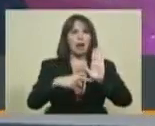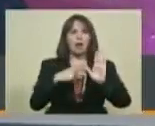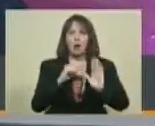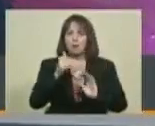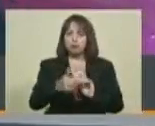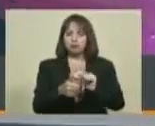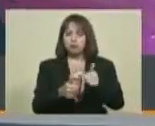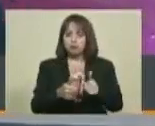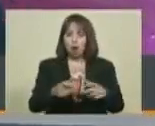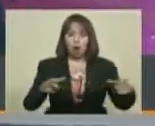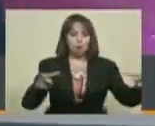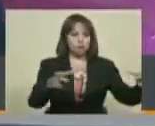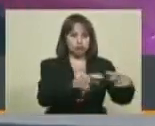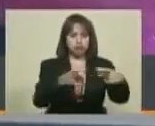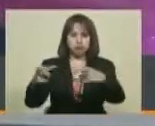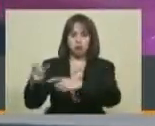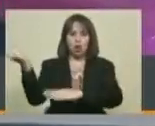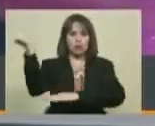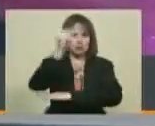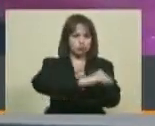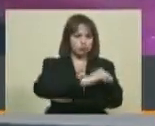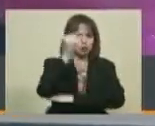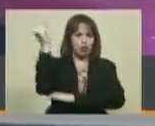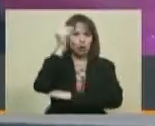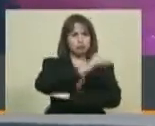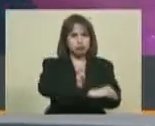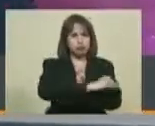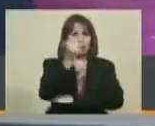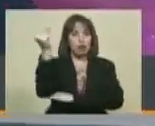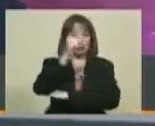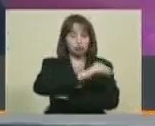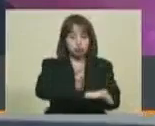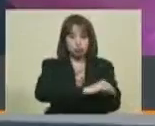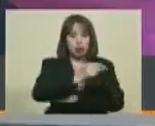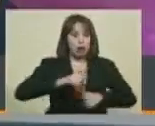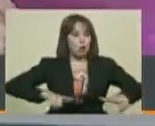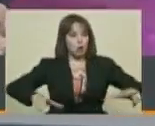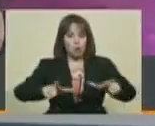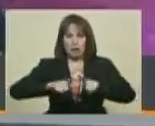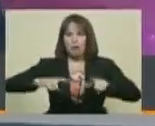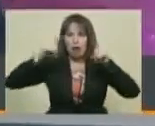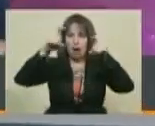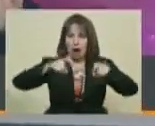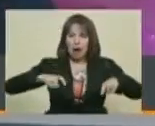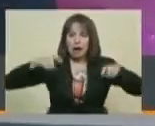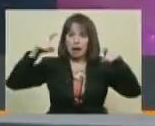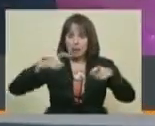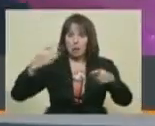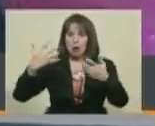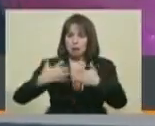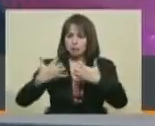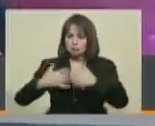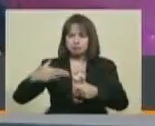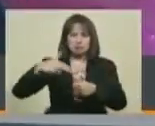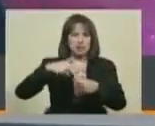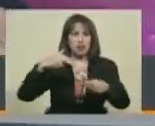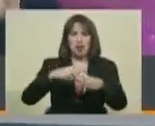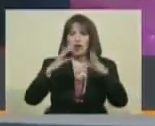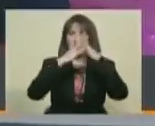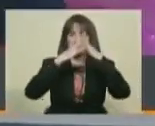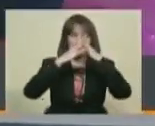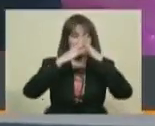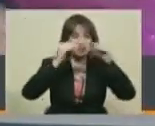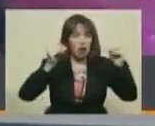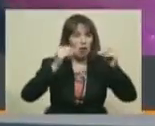pozo, taladro a taladro, campo a campo, la clase obrera petrolera está comprometida hasta con